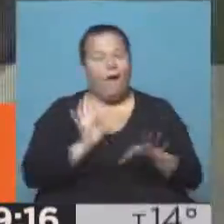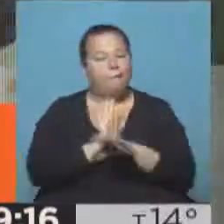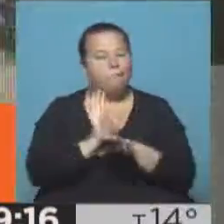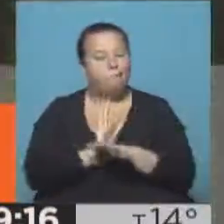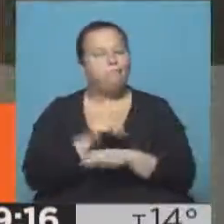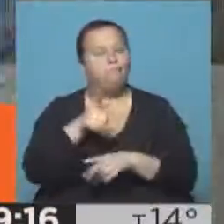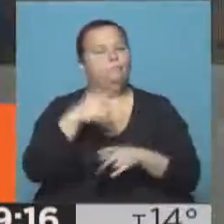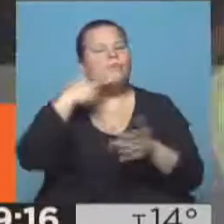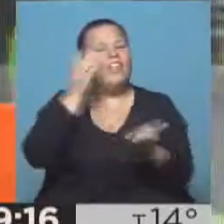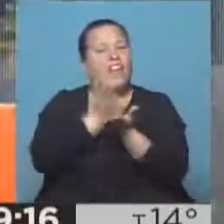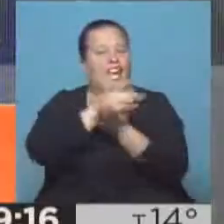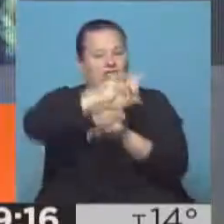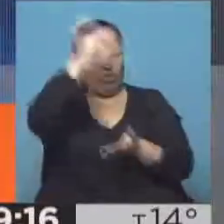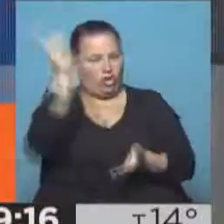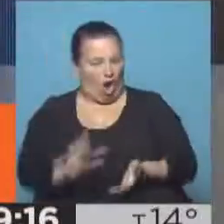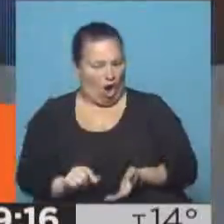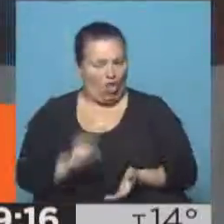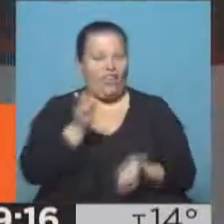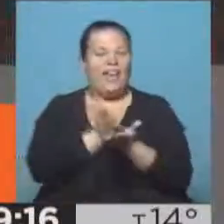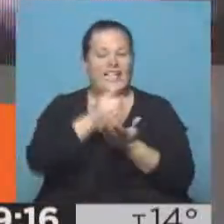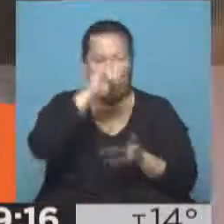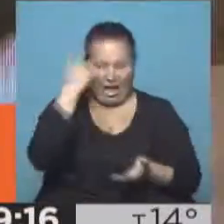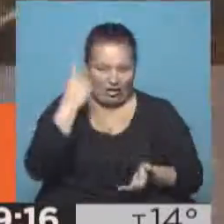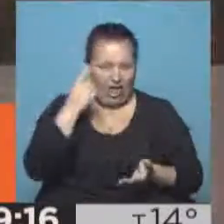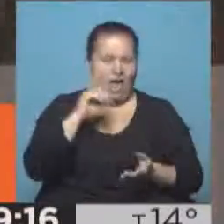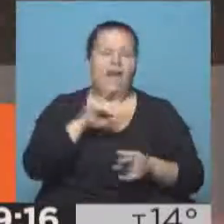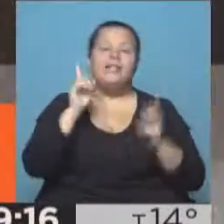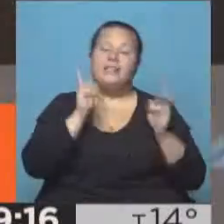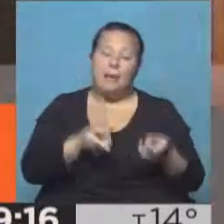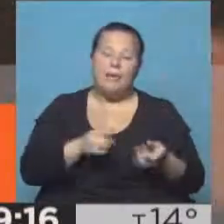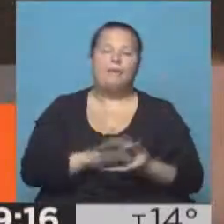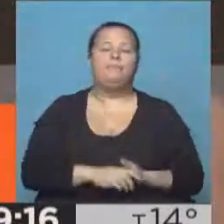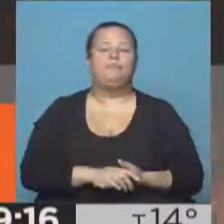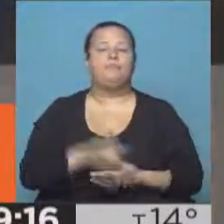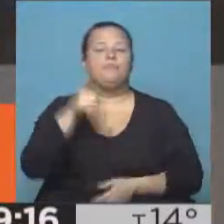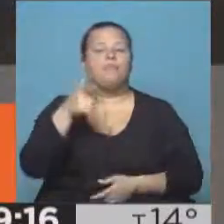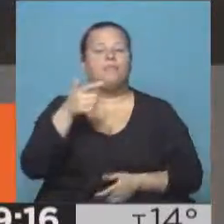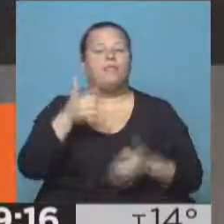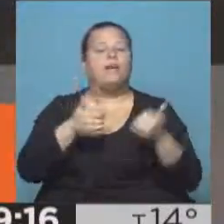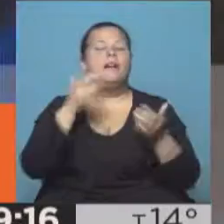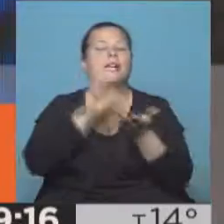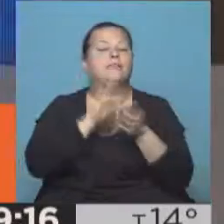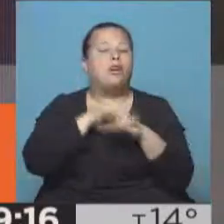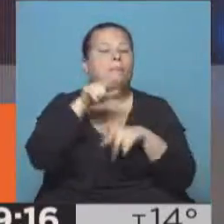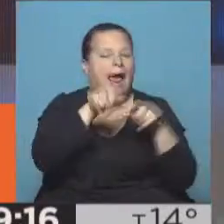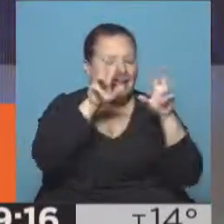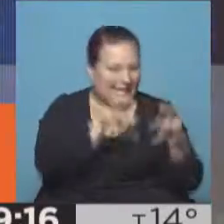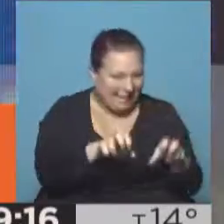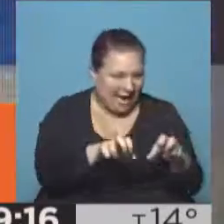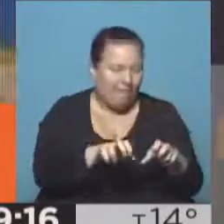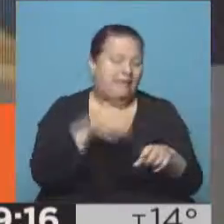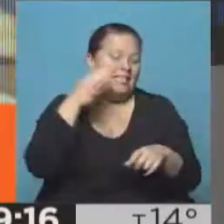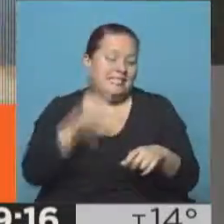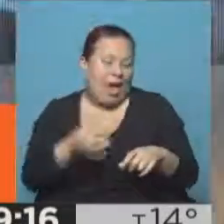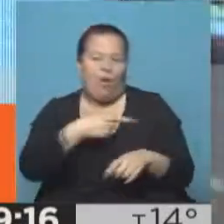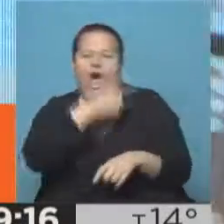que está aplicando derecho federal, derecho nacional. Sin perjuicio de lo cual, digamos, la competencia la tiene para ese caso. Para ese caso, y claro. seguramente